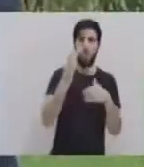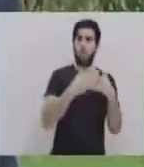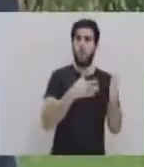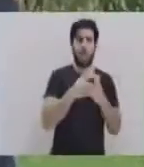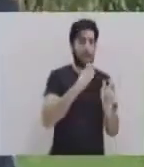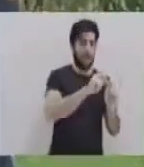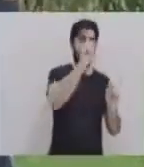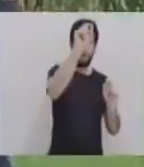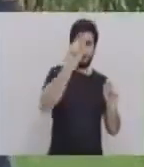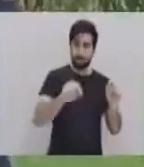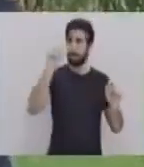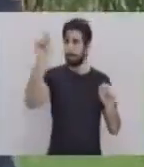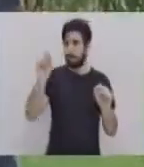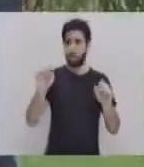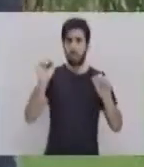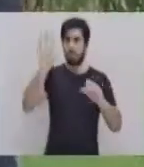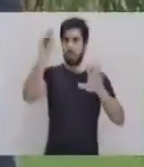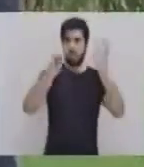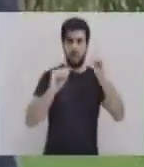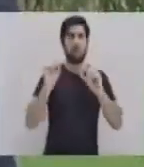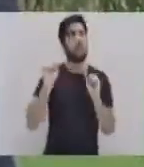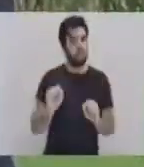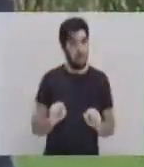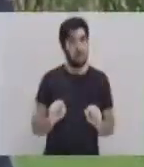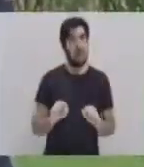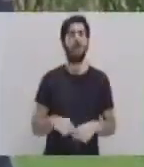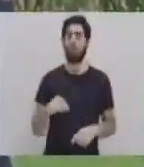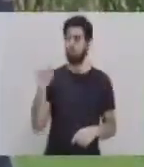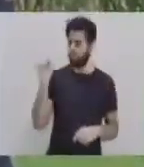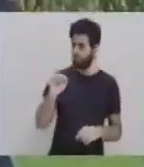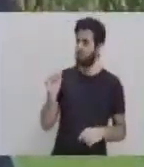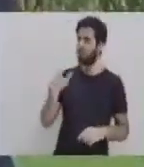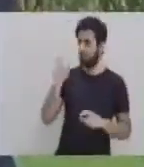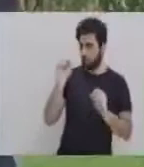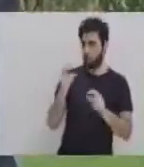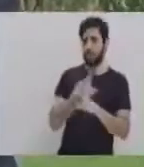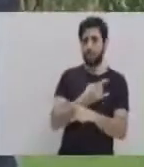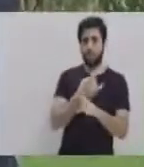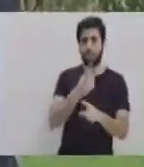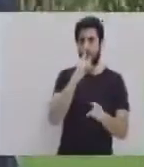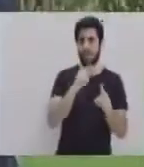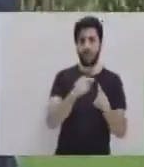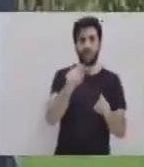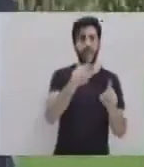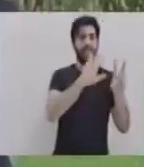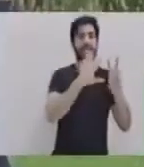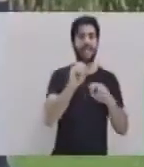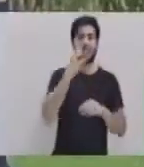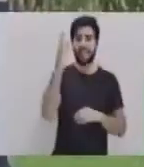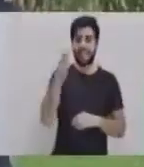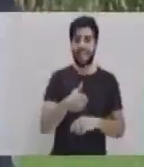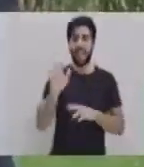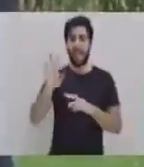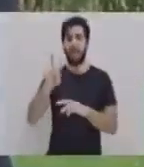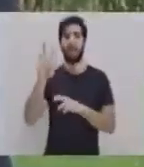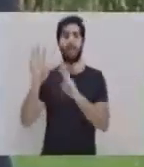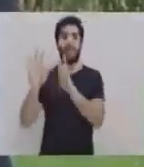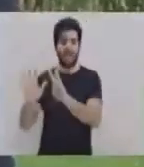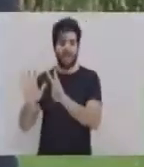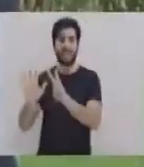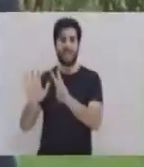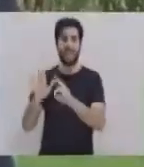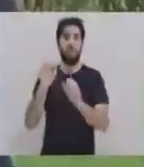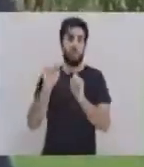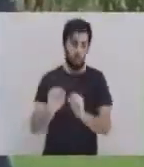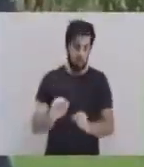los dos puntos que sacamos. Claro que sí, lo podemos hacer también con el 70-27A. Podemos usar el que se nos haga más